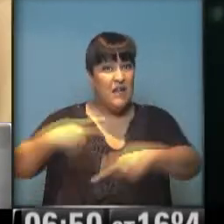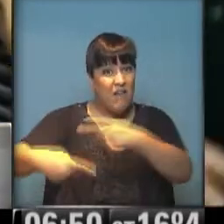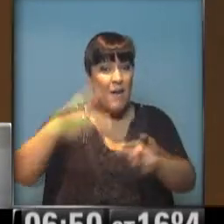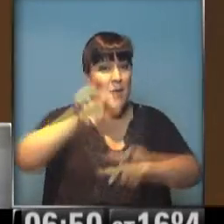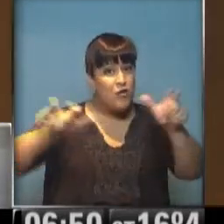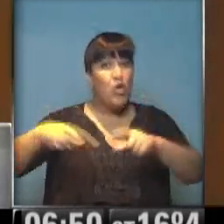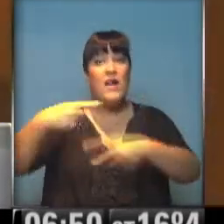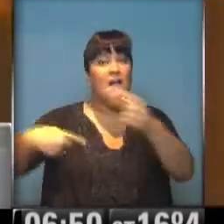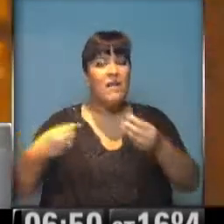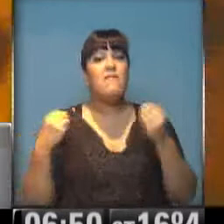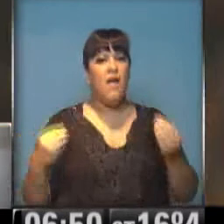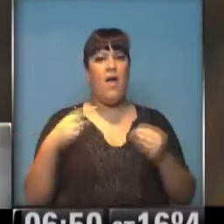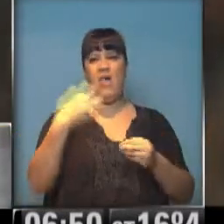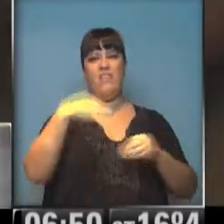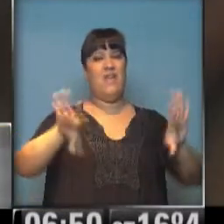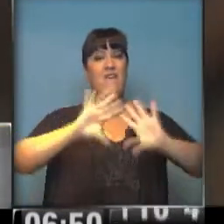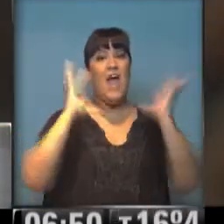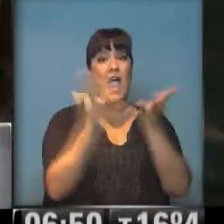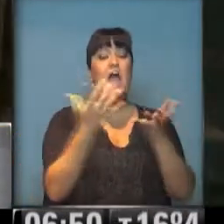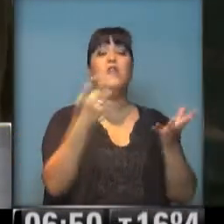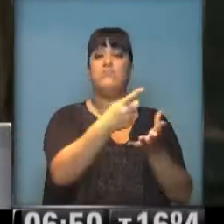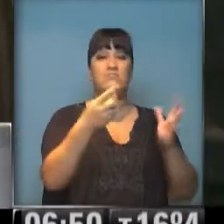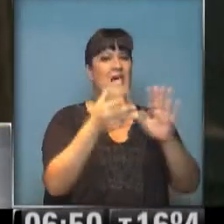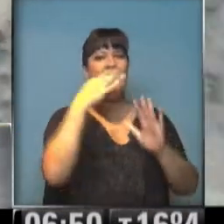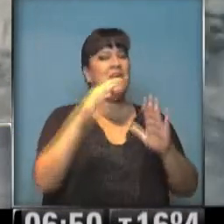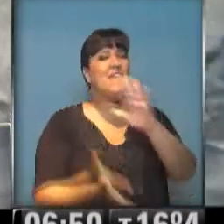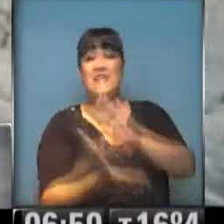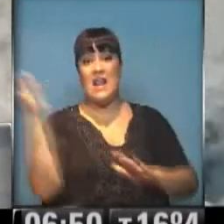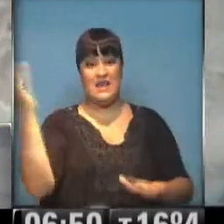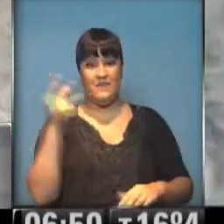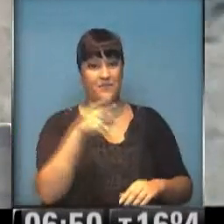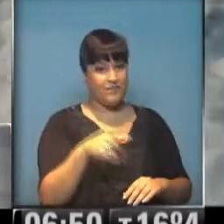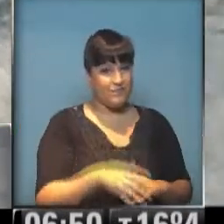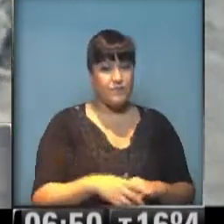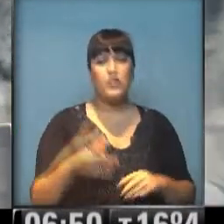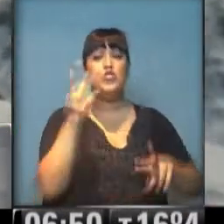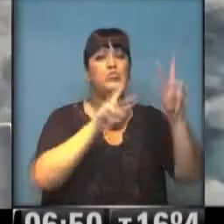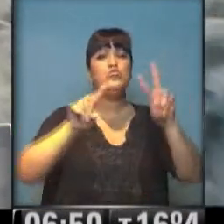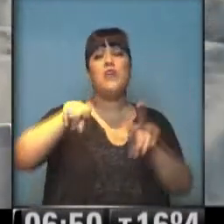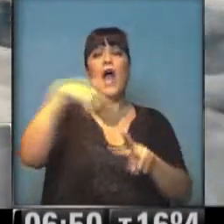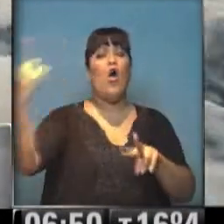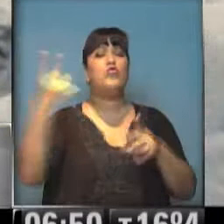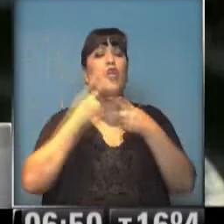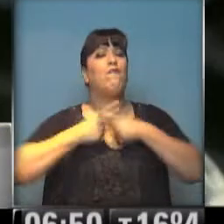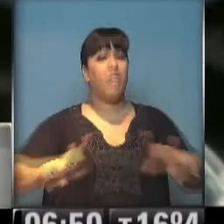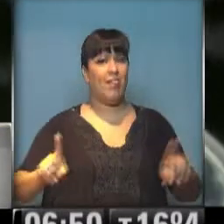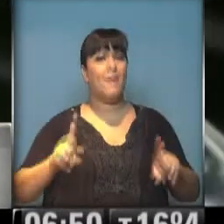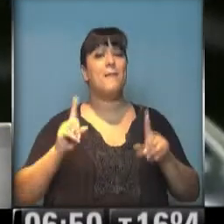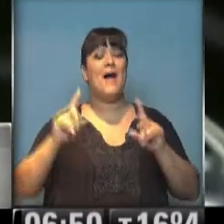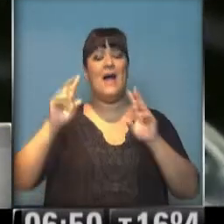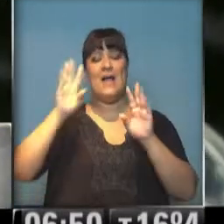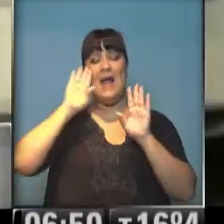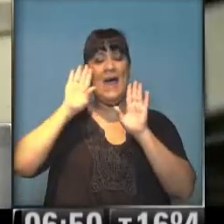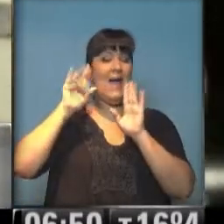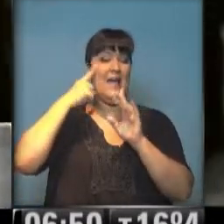es saliendo de este planeta rocoso. Ah, de ahí el nombre, ¿no? Exactamente, buscando otro espacio en el universo que nos pueda albergar. Y